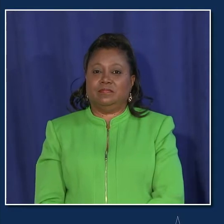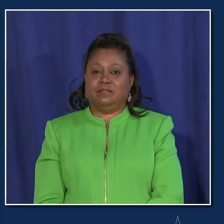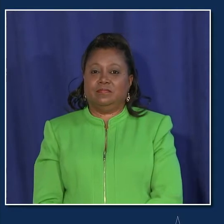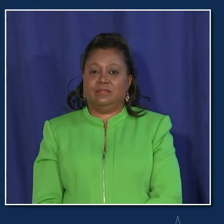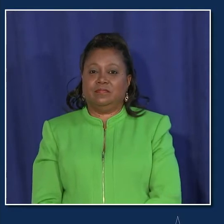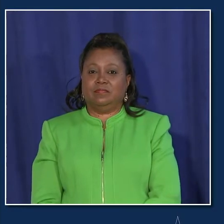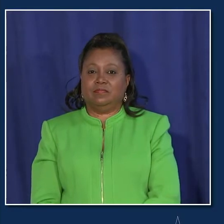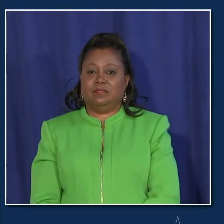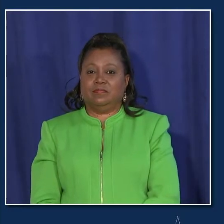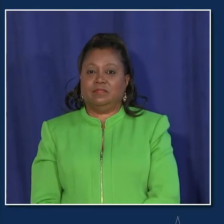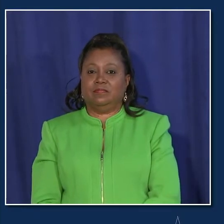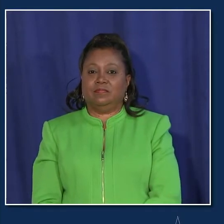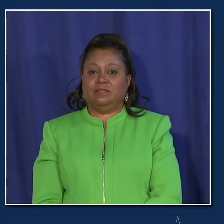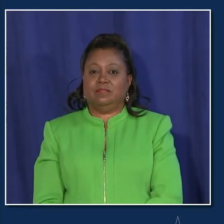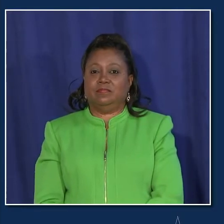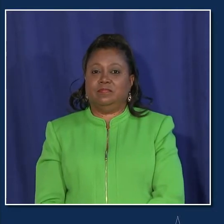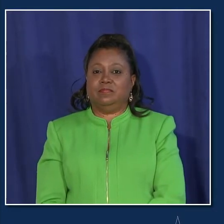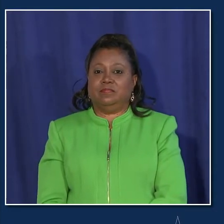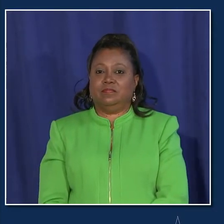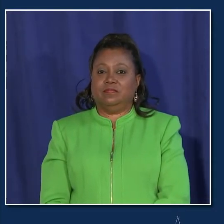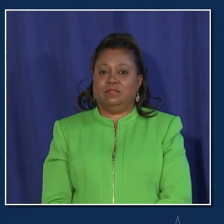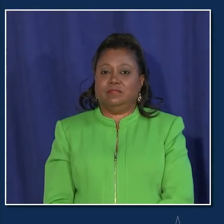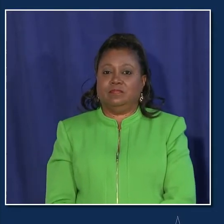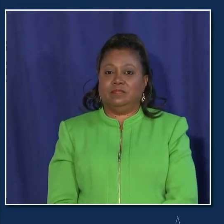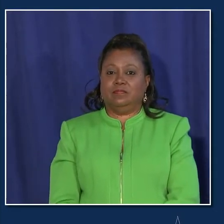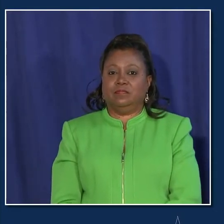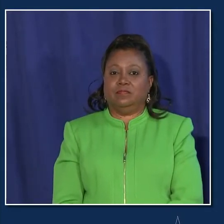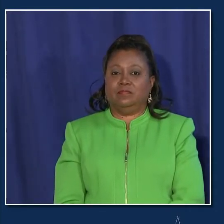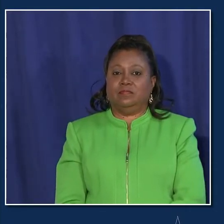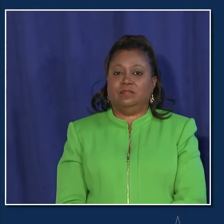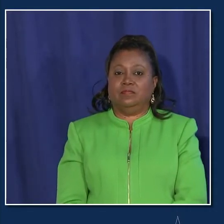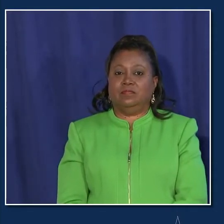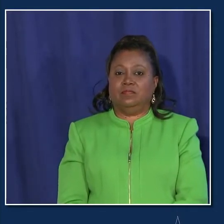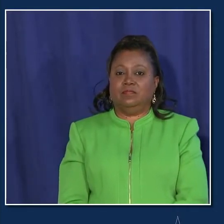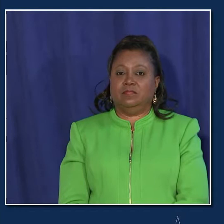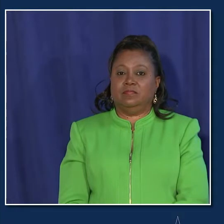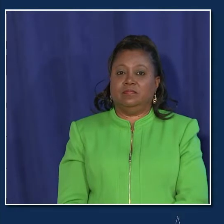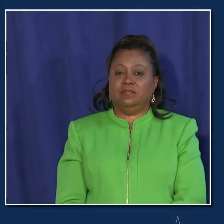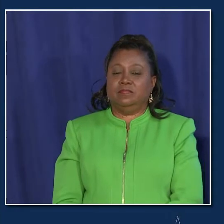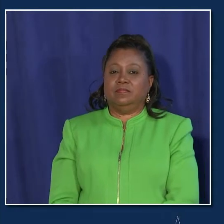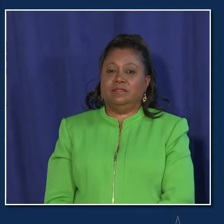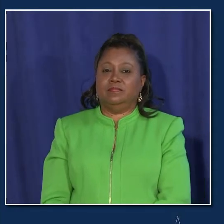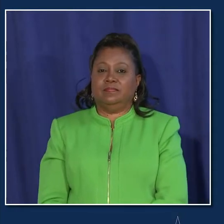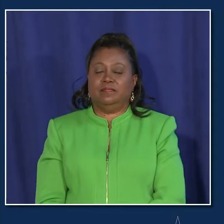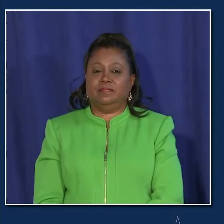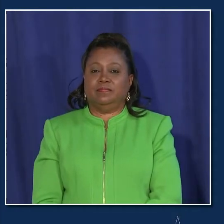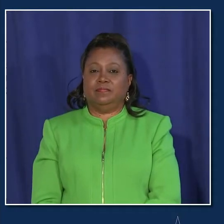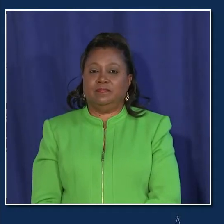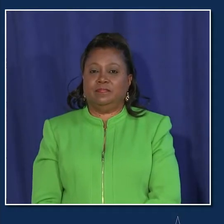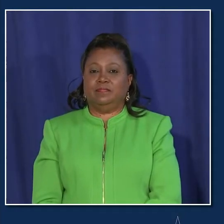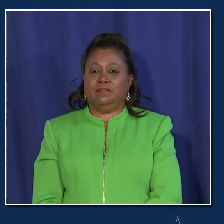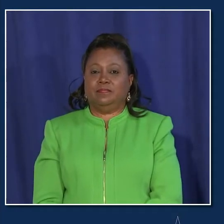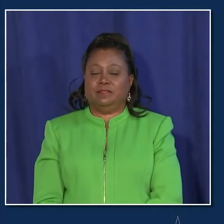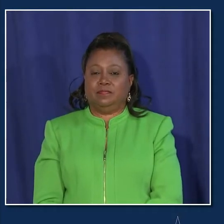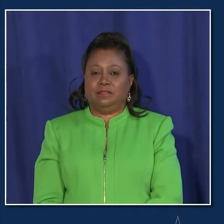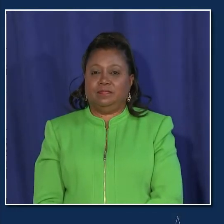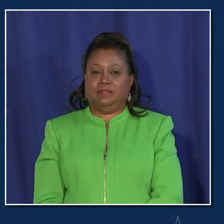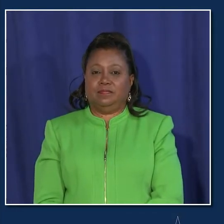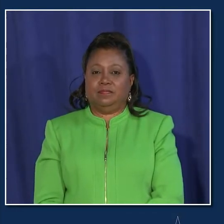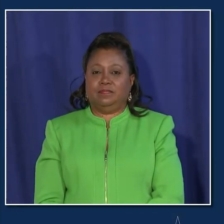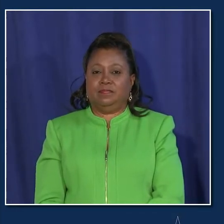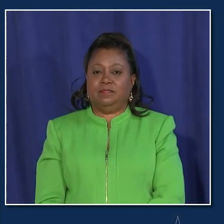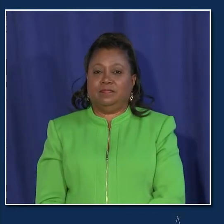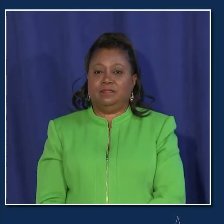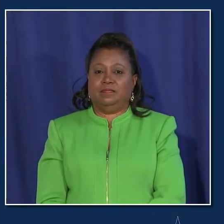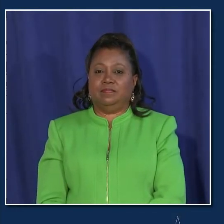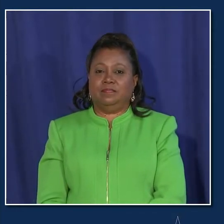0.4 y ahora otra vez estamos en 1.5% de cero positividad del virus aquí en Chicago. Si